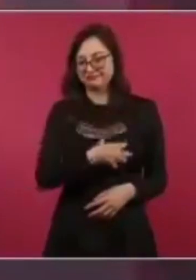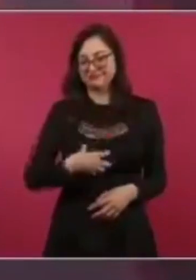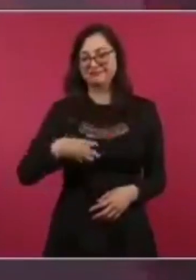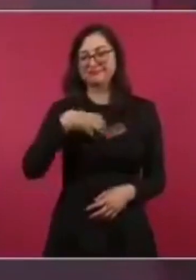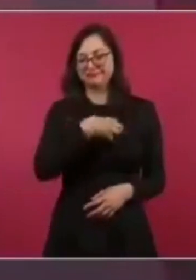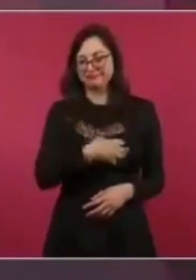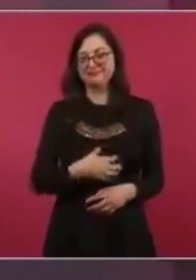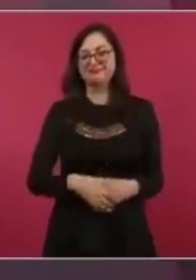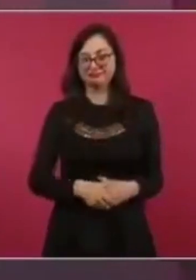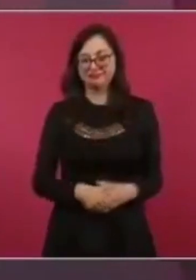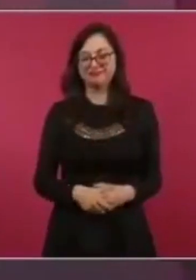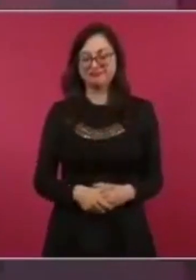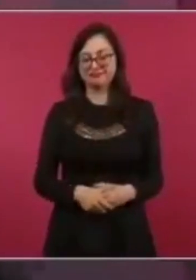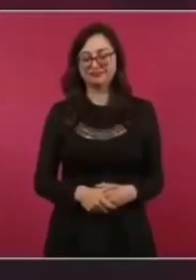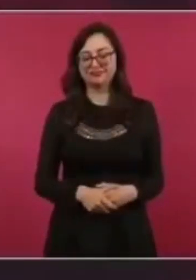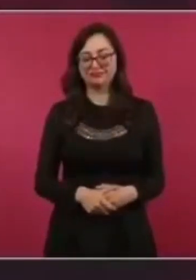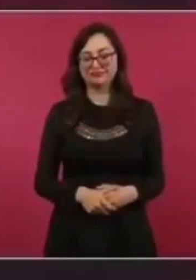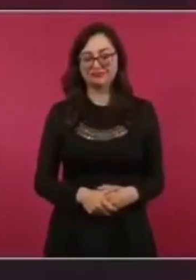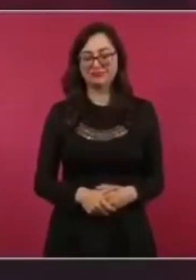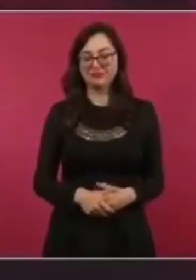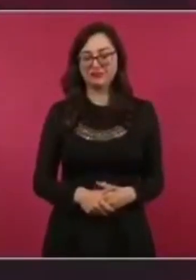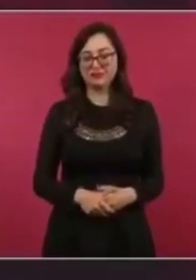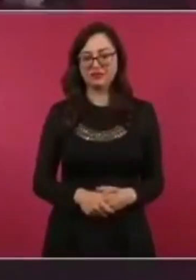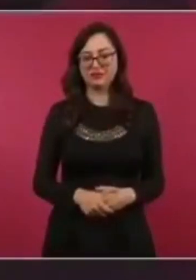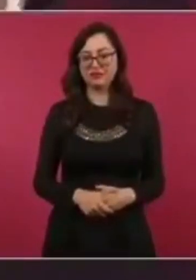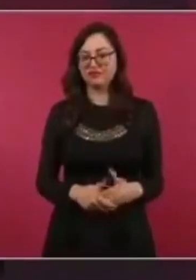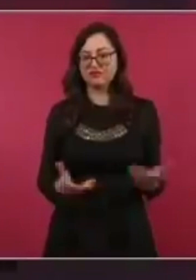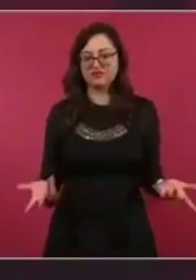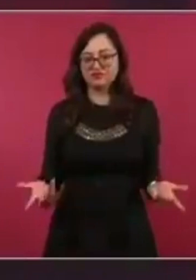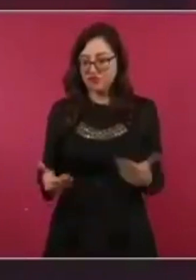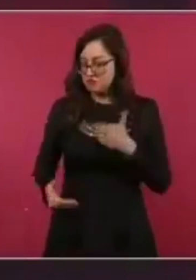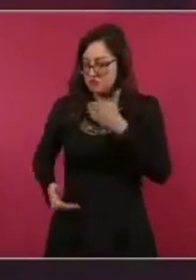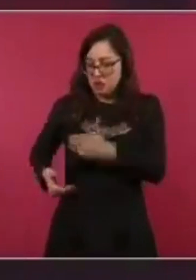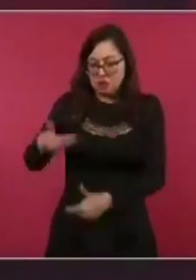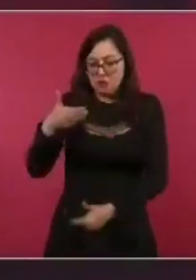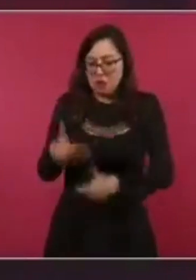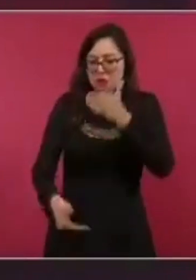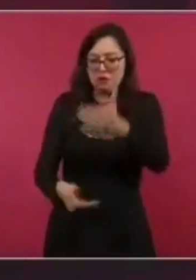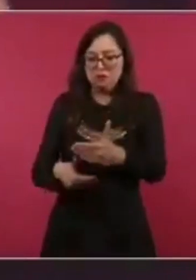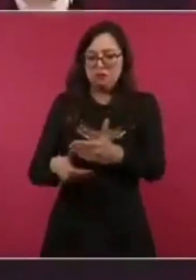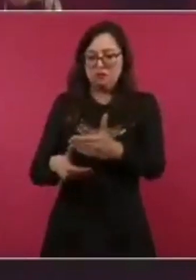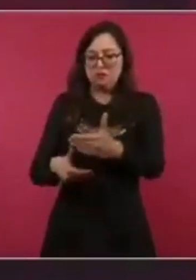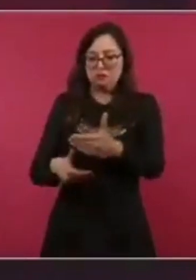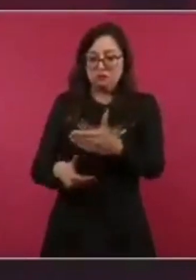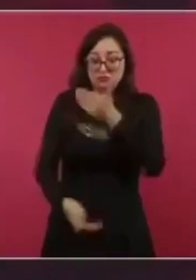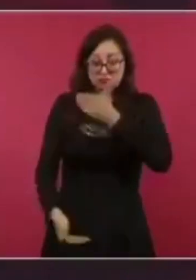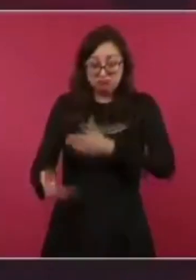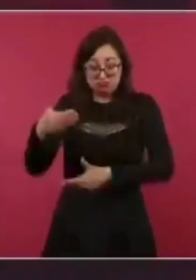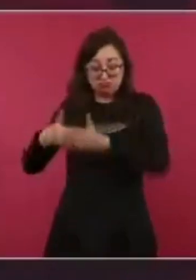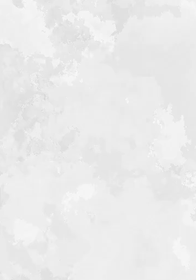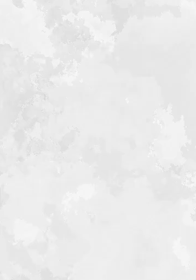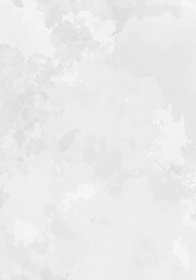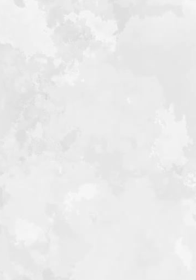porque no creo que se detenga el